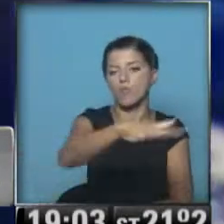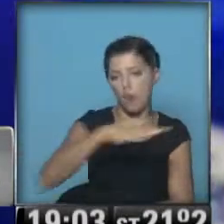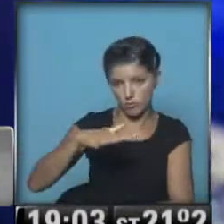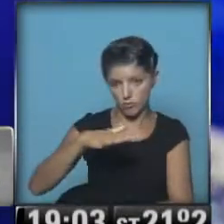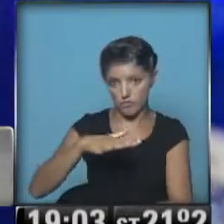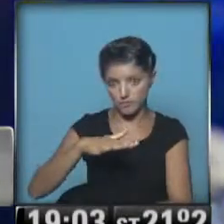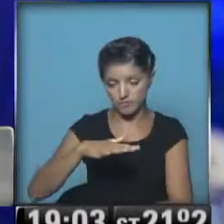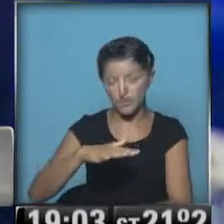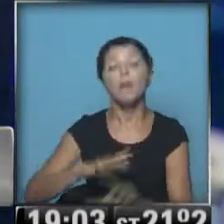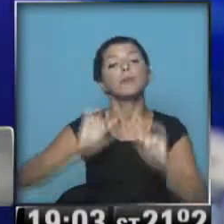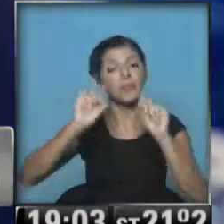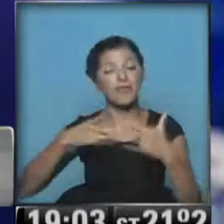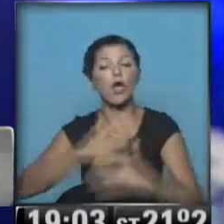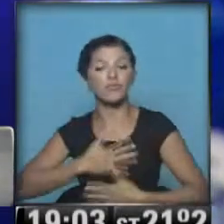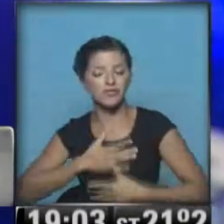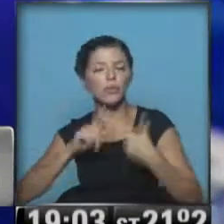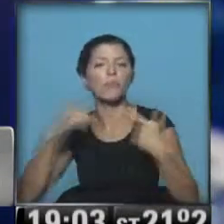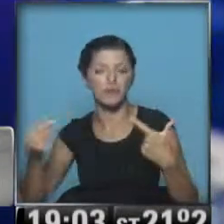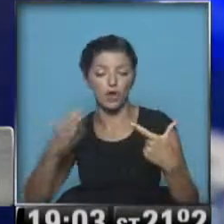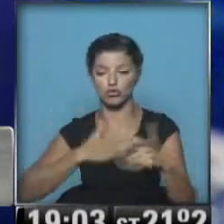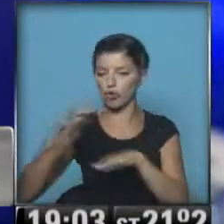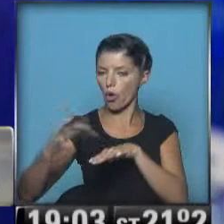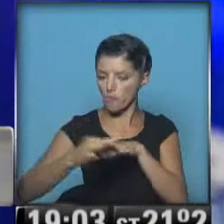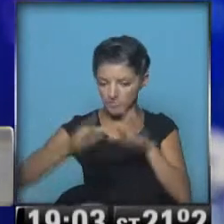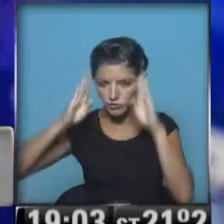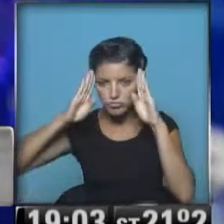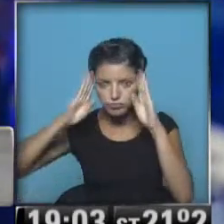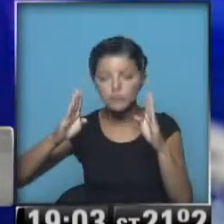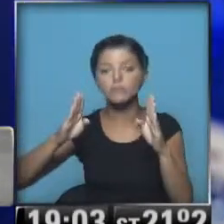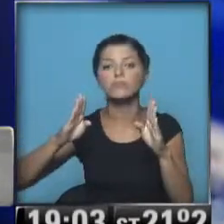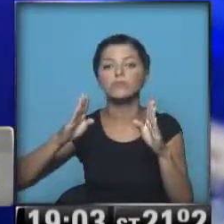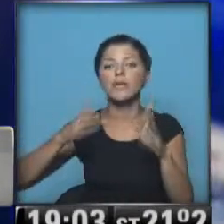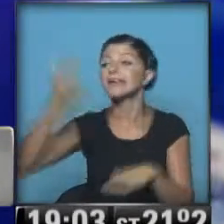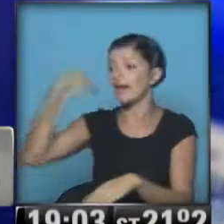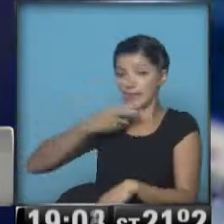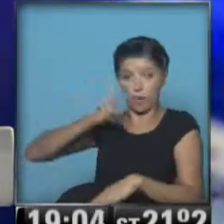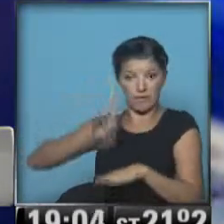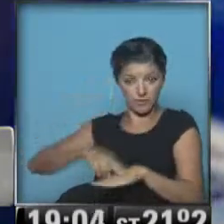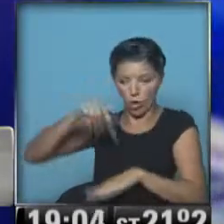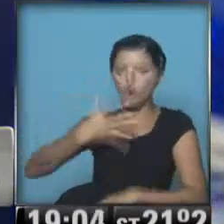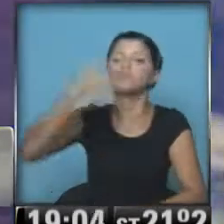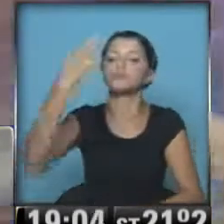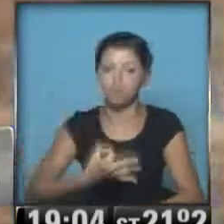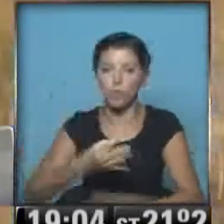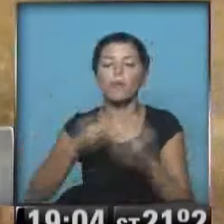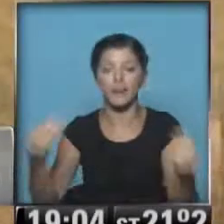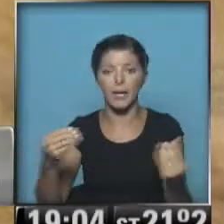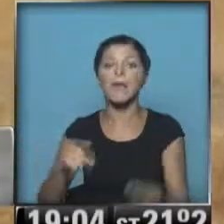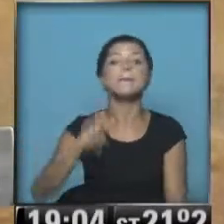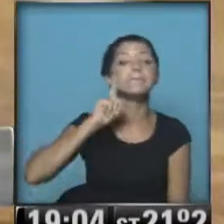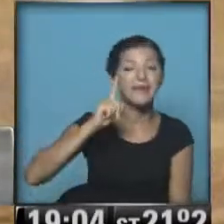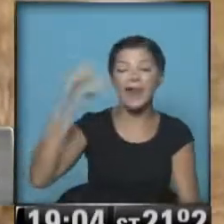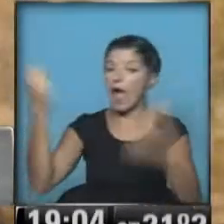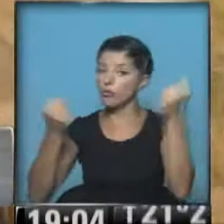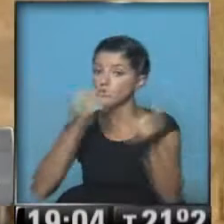porteños, sino porque hemos renovado nuestro compromiso y hemos cumplido con nuestra promesa de incorporar en una totalidad de 1.000